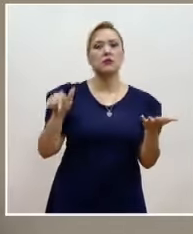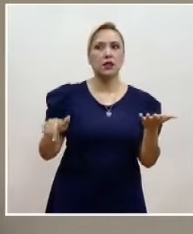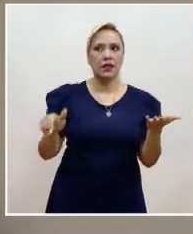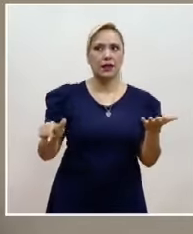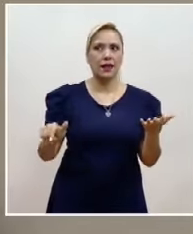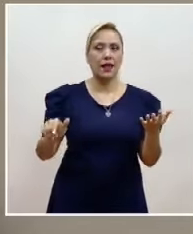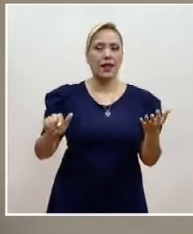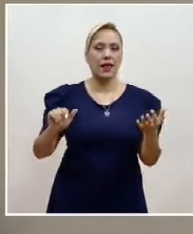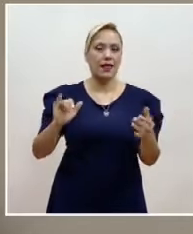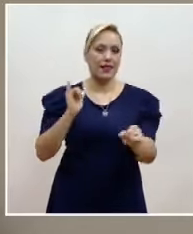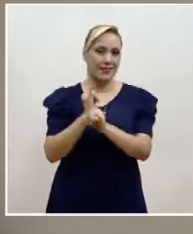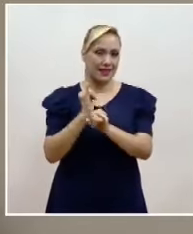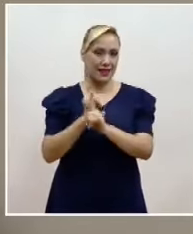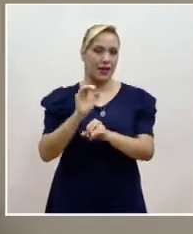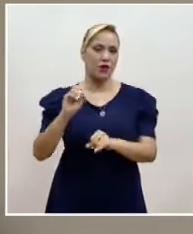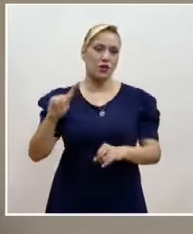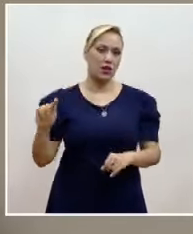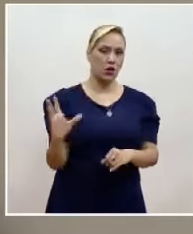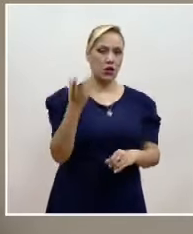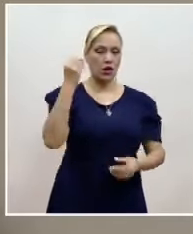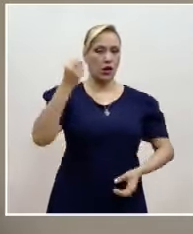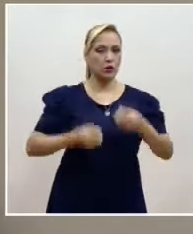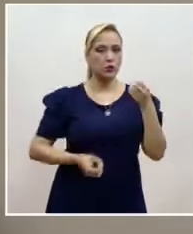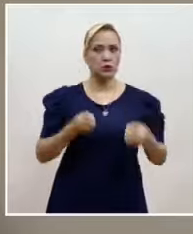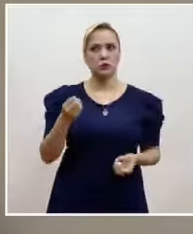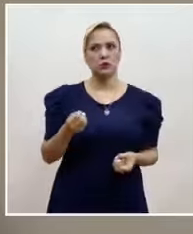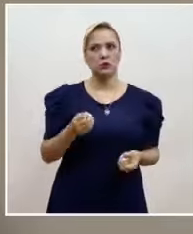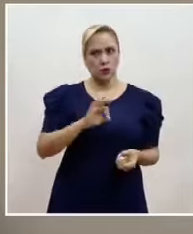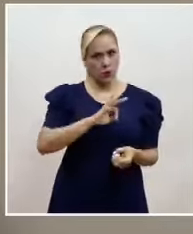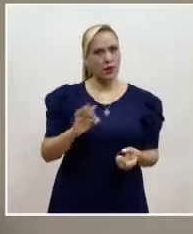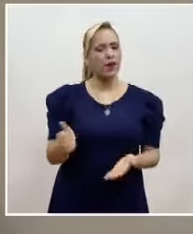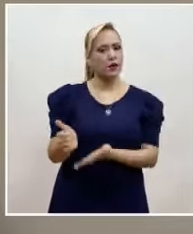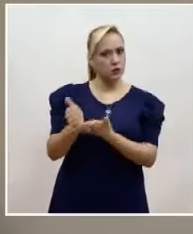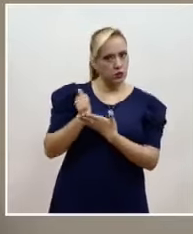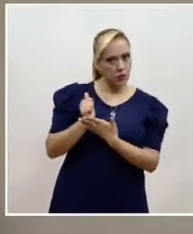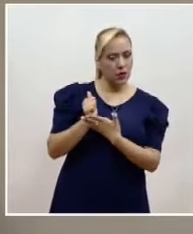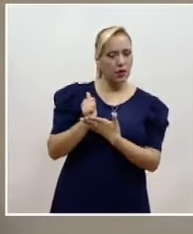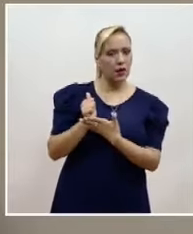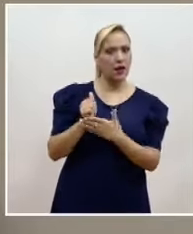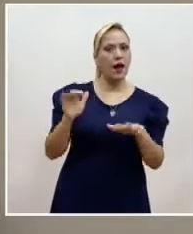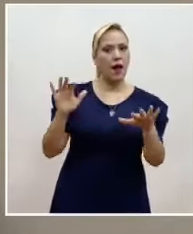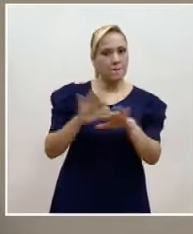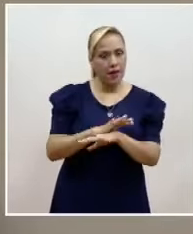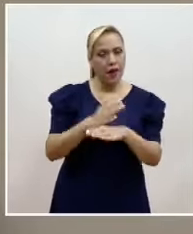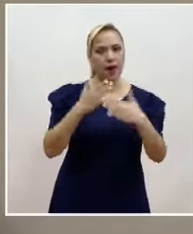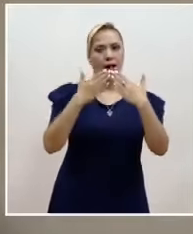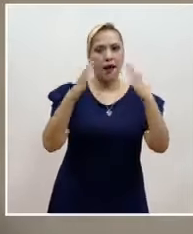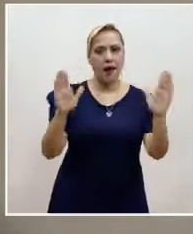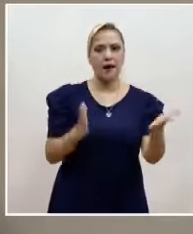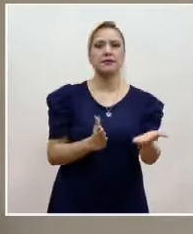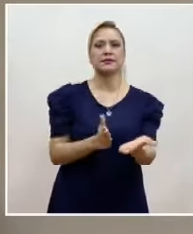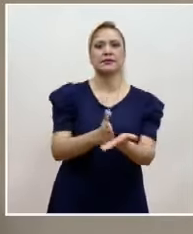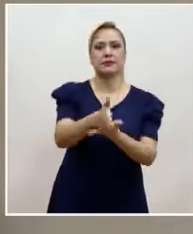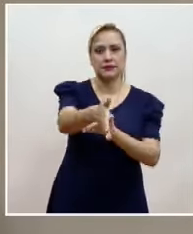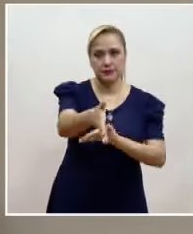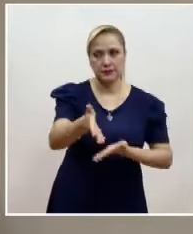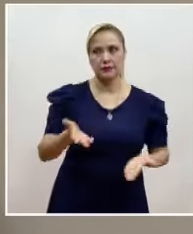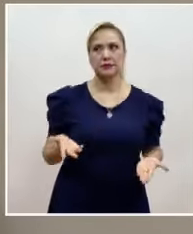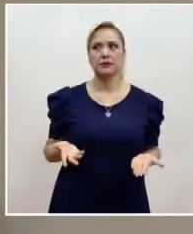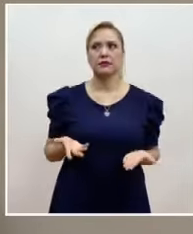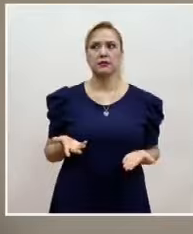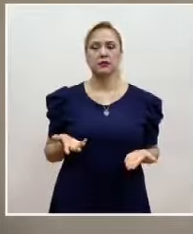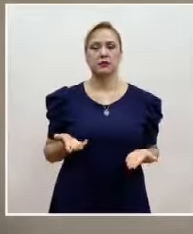o puede realmente cambiar las cosas si abrimos nuestra mente a nuevas formas de hacer las cosas. Y digo nuevas formas de hacer las